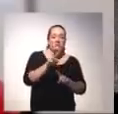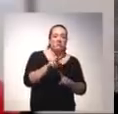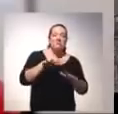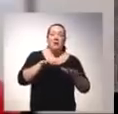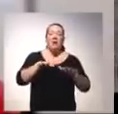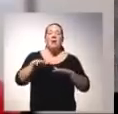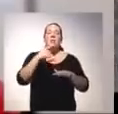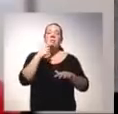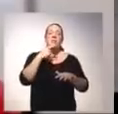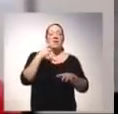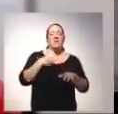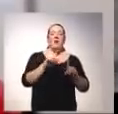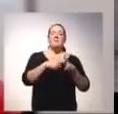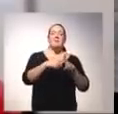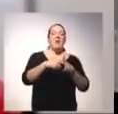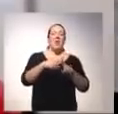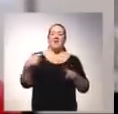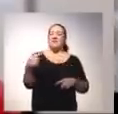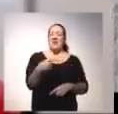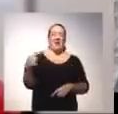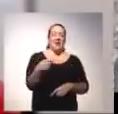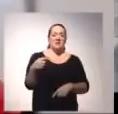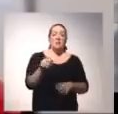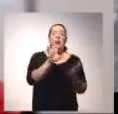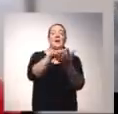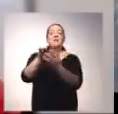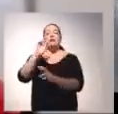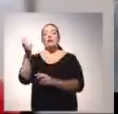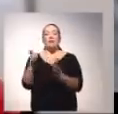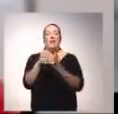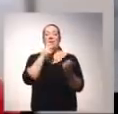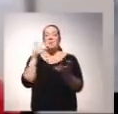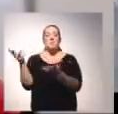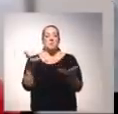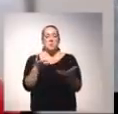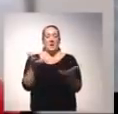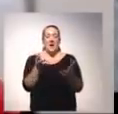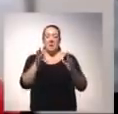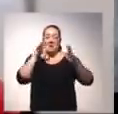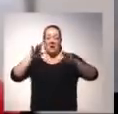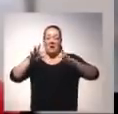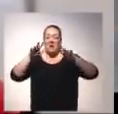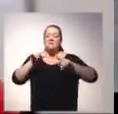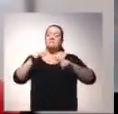extremadamente desfavorables. En el resto de estaciones, los niveles de calidad de aire por partículas son